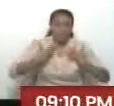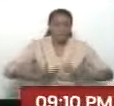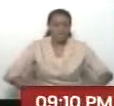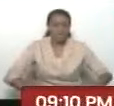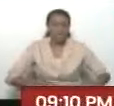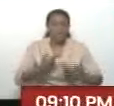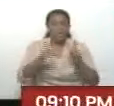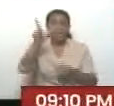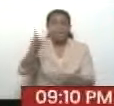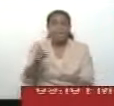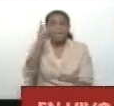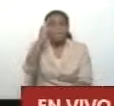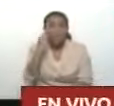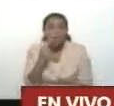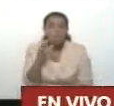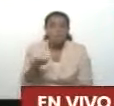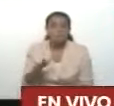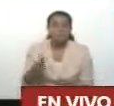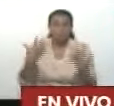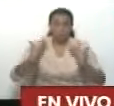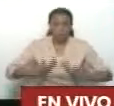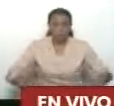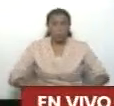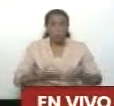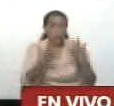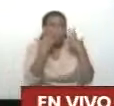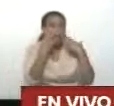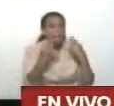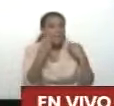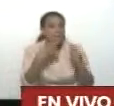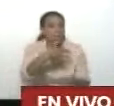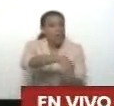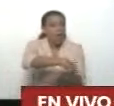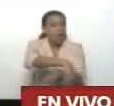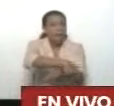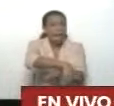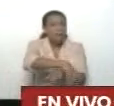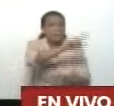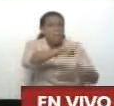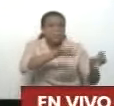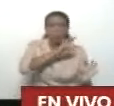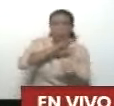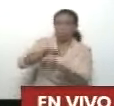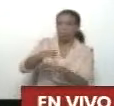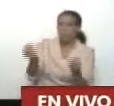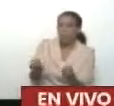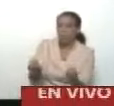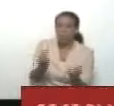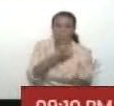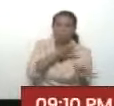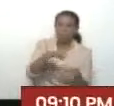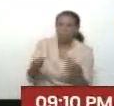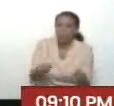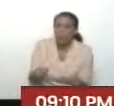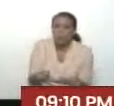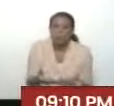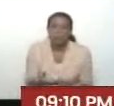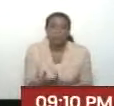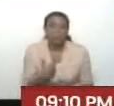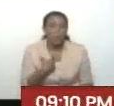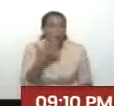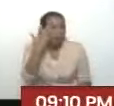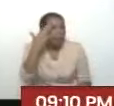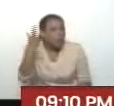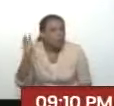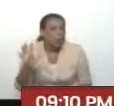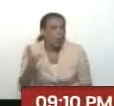vestido de Simón Bolívar. ¿Cómo era esa experiencia cuando salías vestido de Simón Bolívar a las calles de Nueva York? ¿Qué pasaba? Yo tenía mucha ilusión